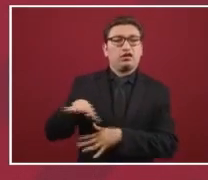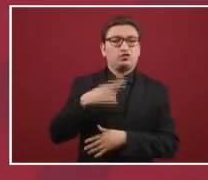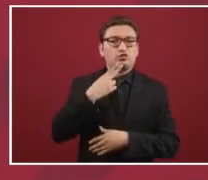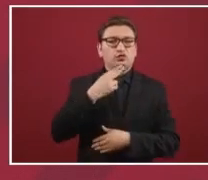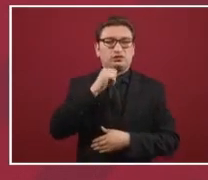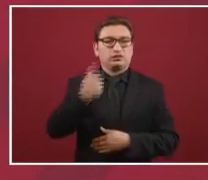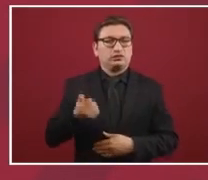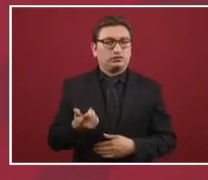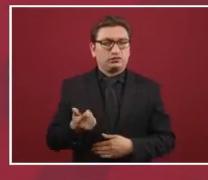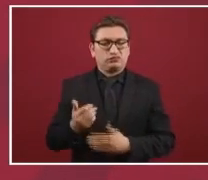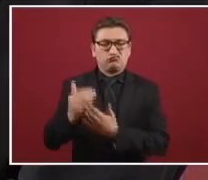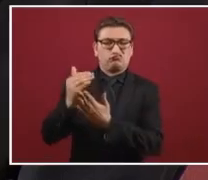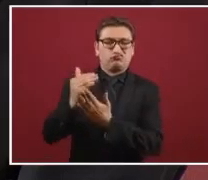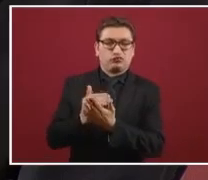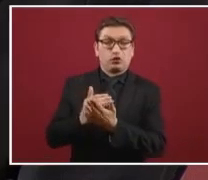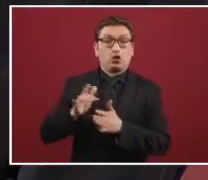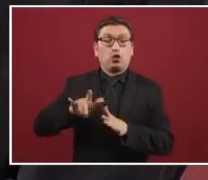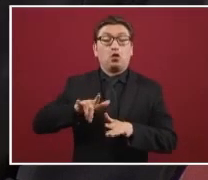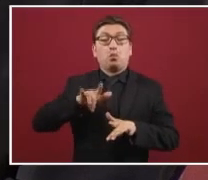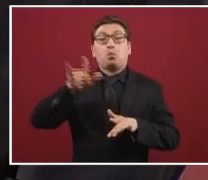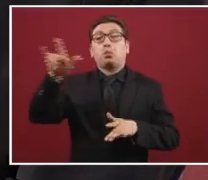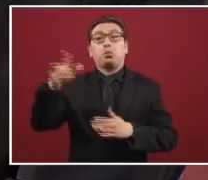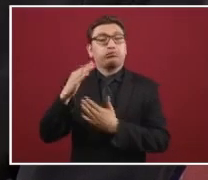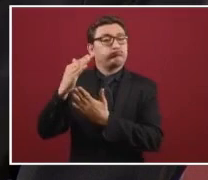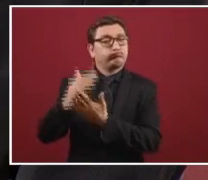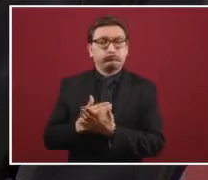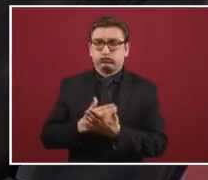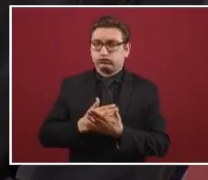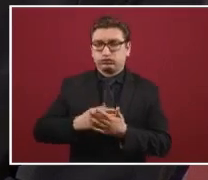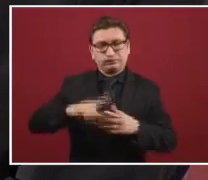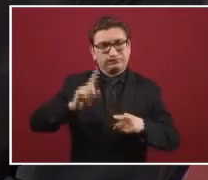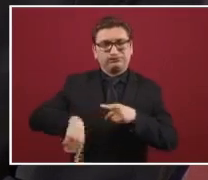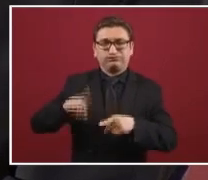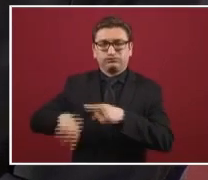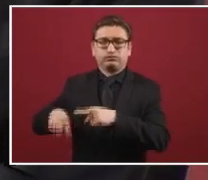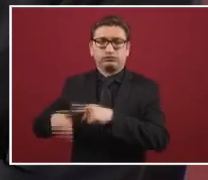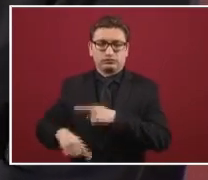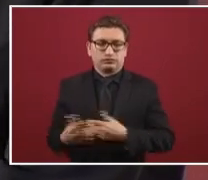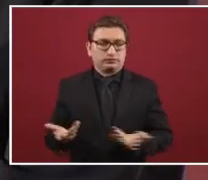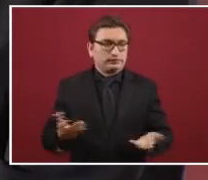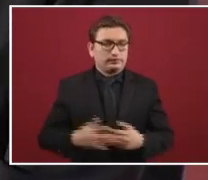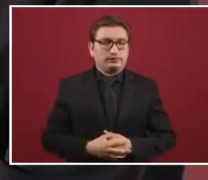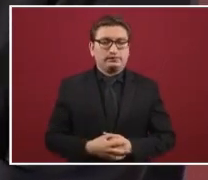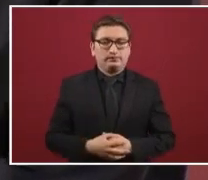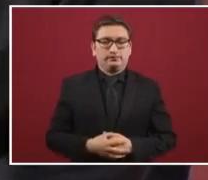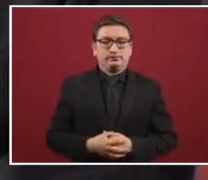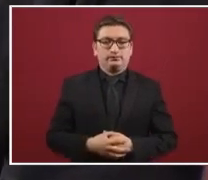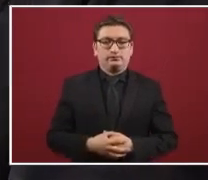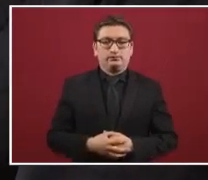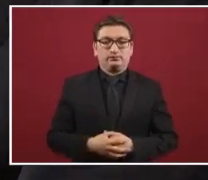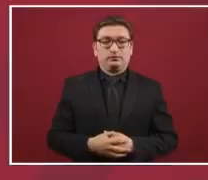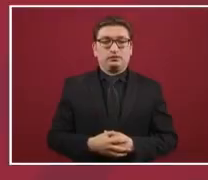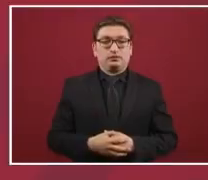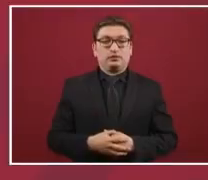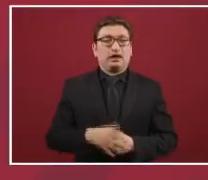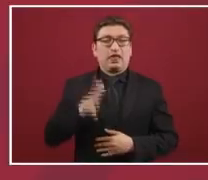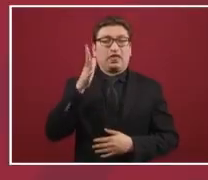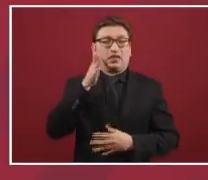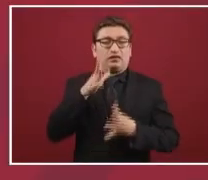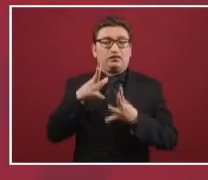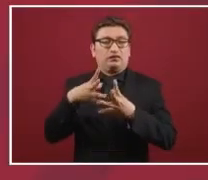redujeron el número de vuelos comerciales, prácticamente los